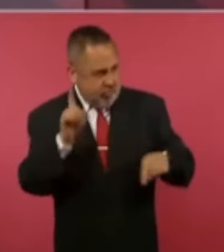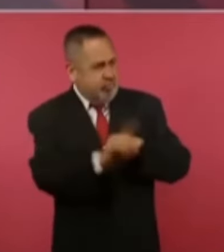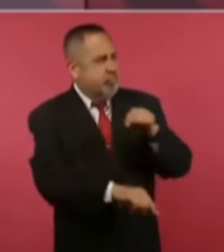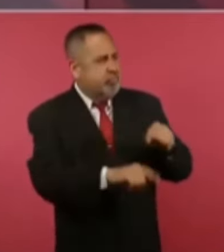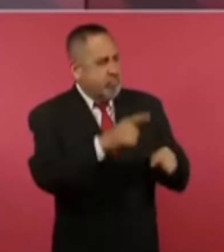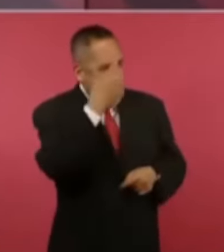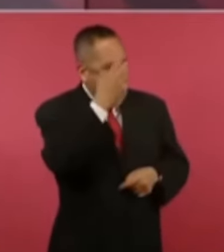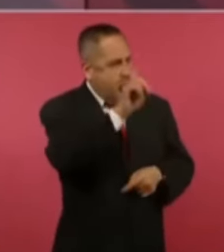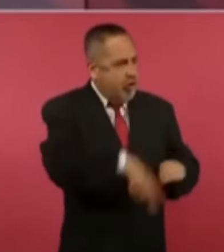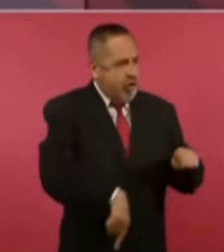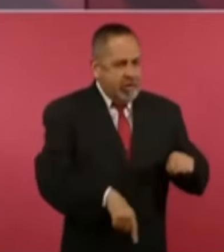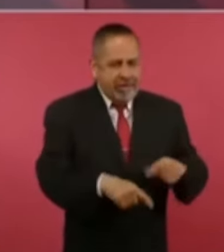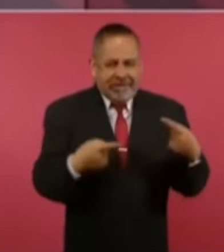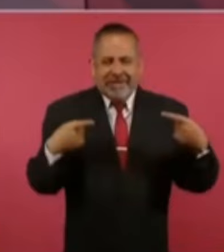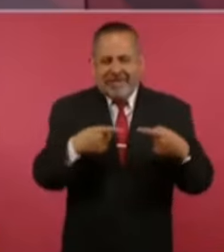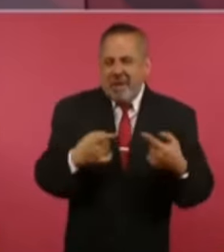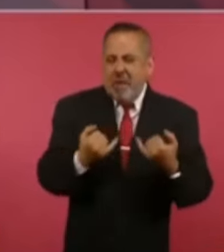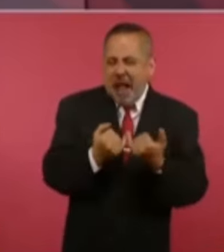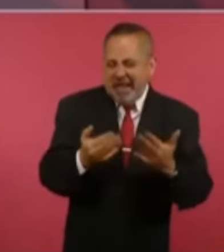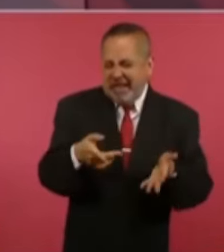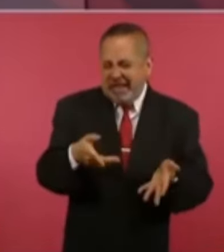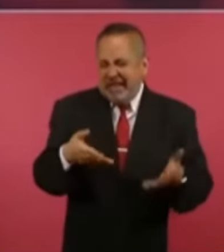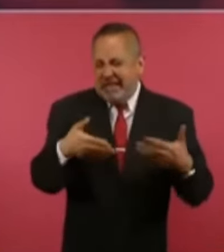Y que no importa.